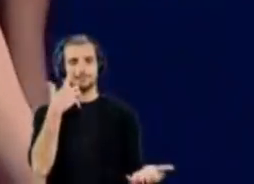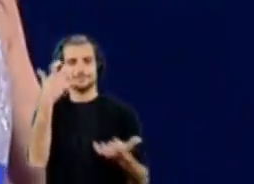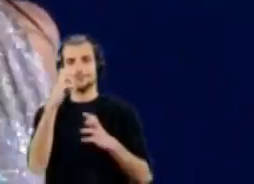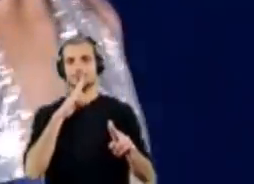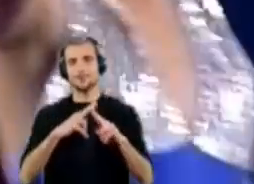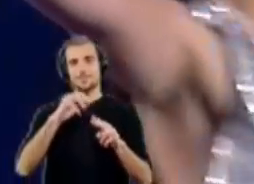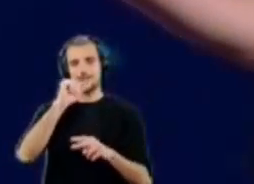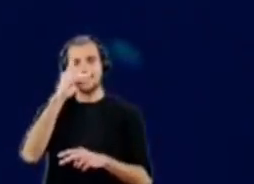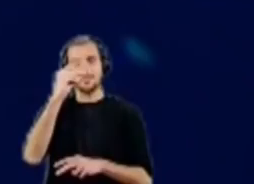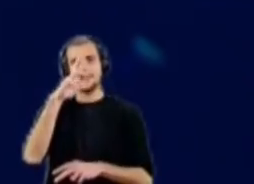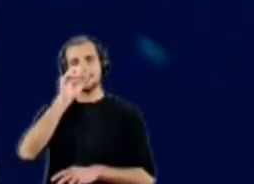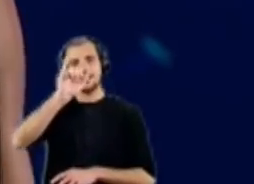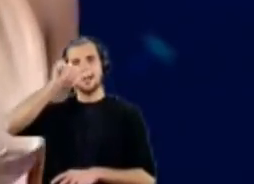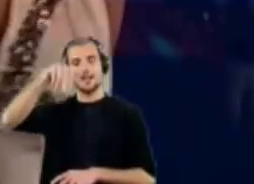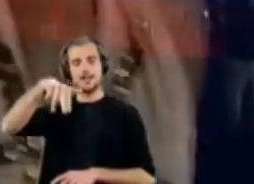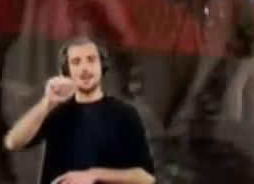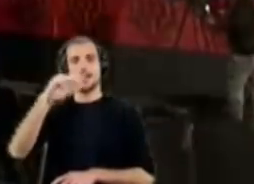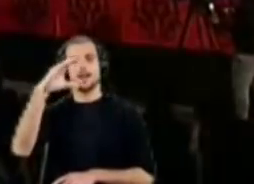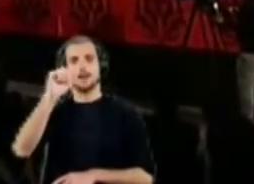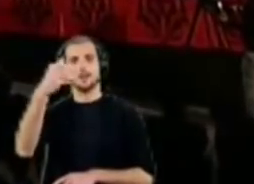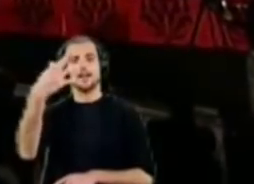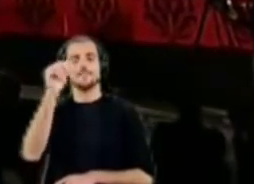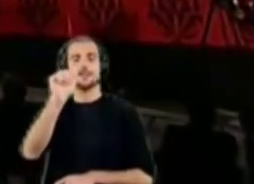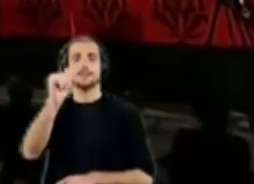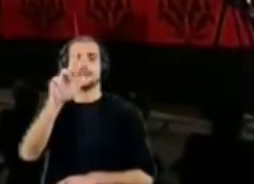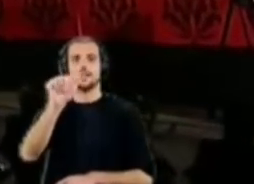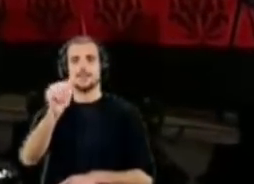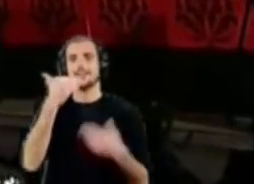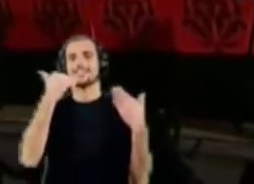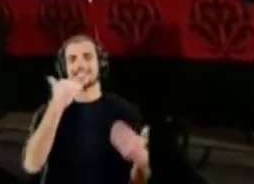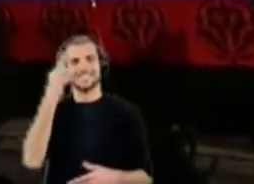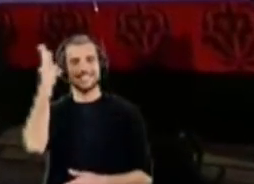Adriana Cabrera. Muchas gracias, chicas. Muchas gracias.